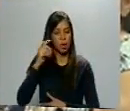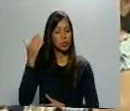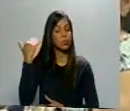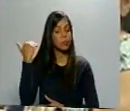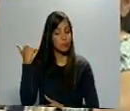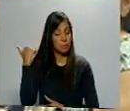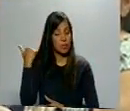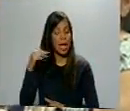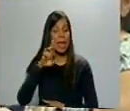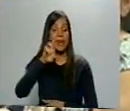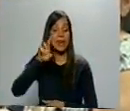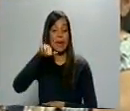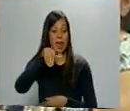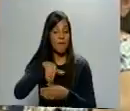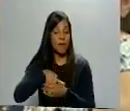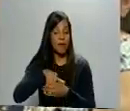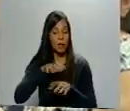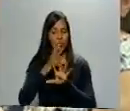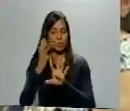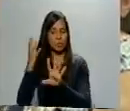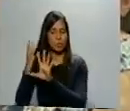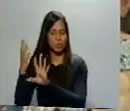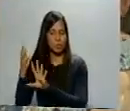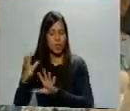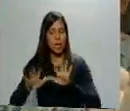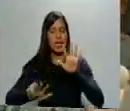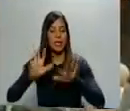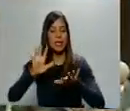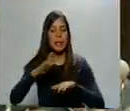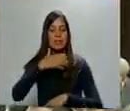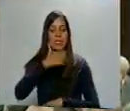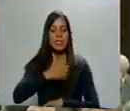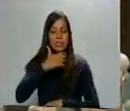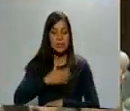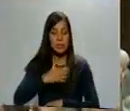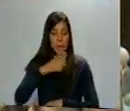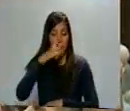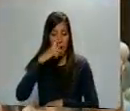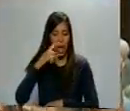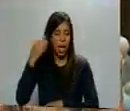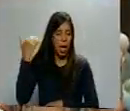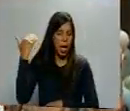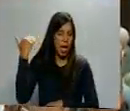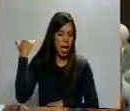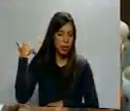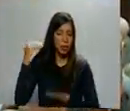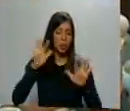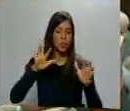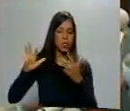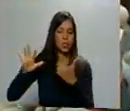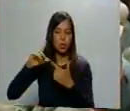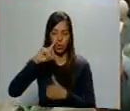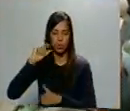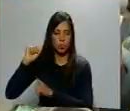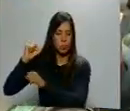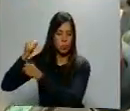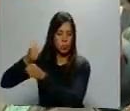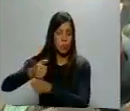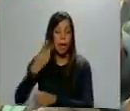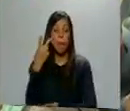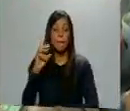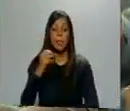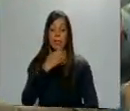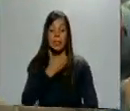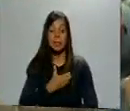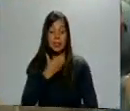un referéndum que se dio el 15 de diciembre, pero un día como hoy, hace 18 años, 20 de diciembre,